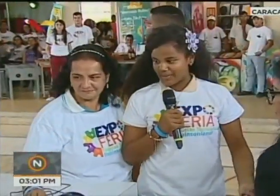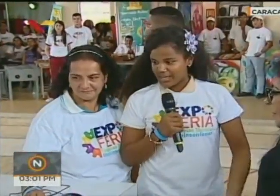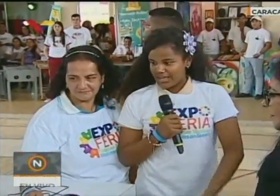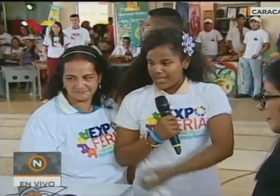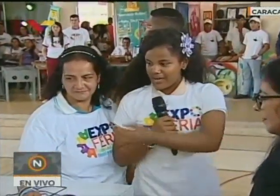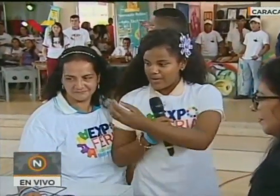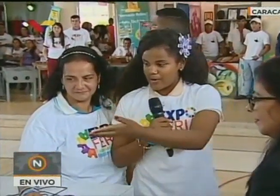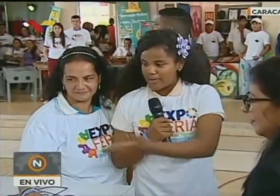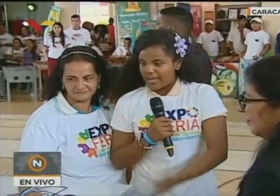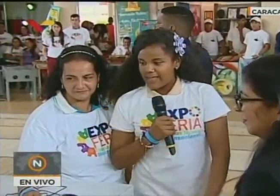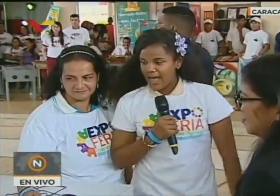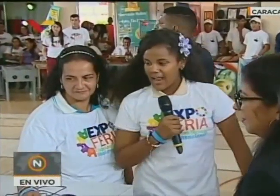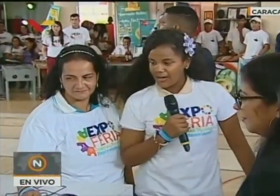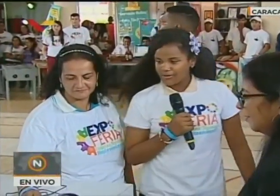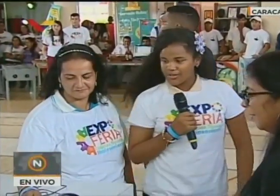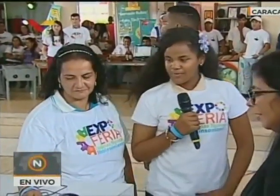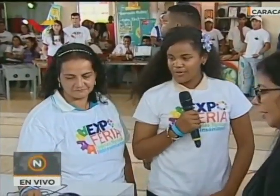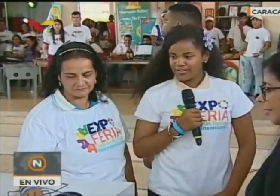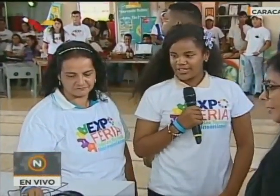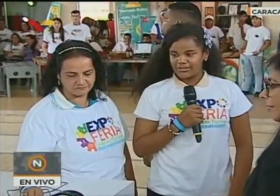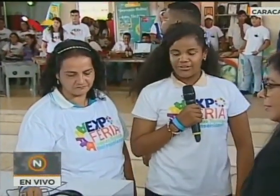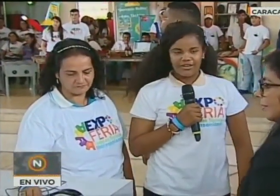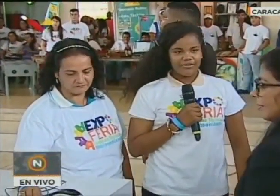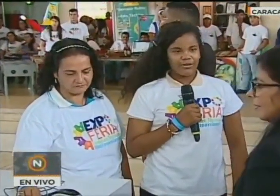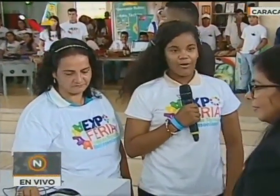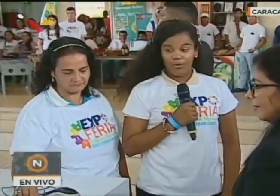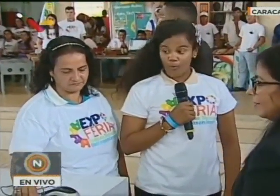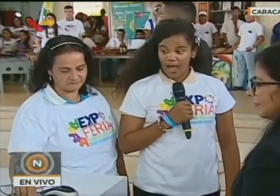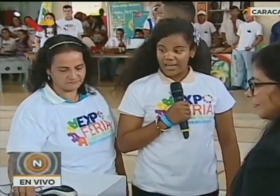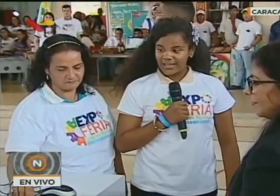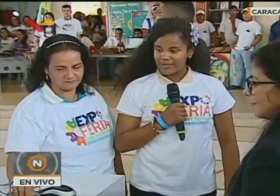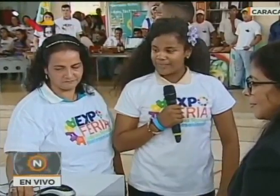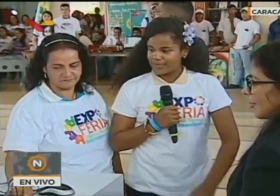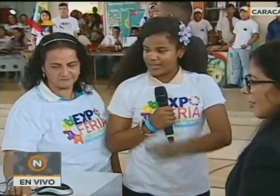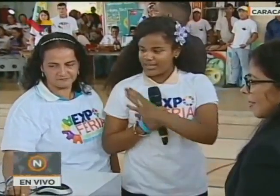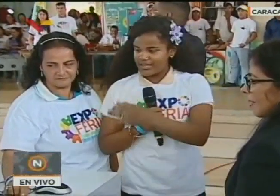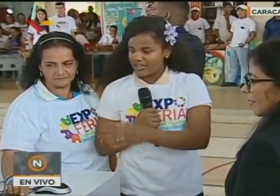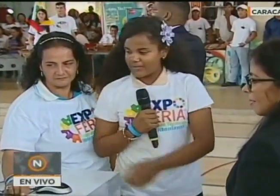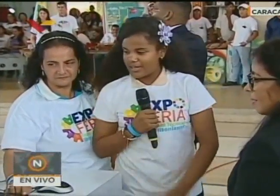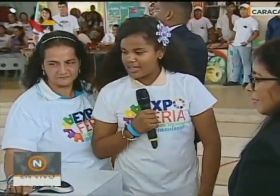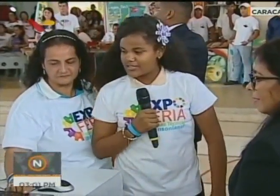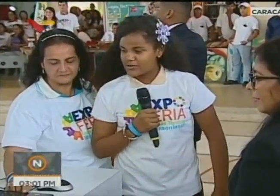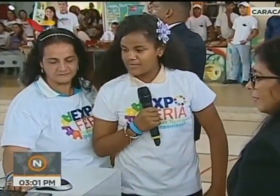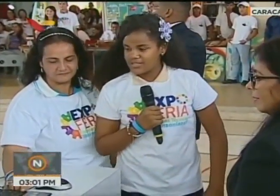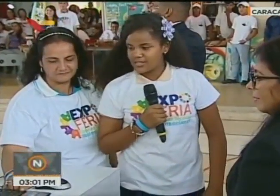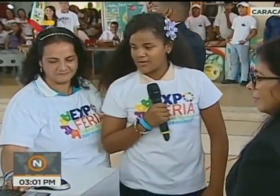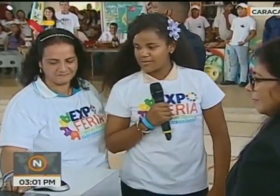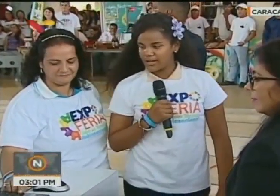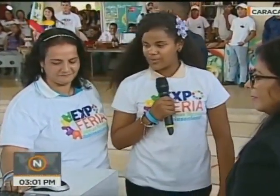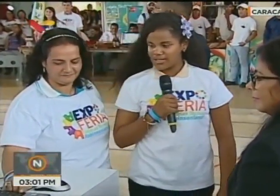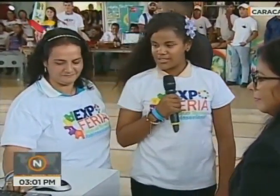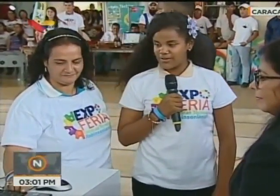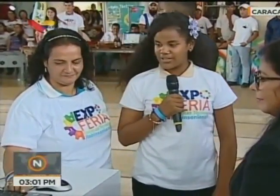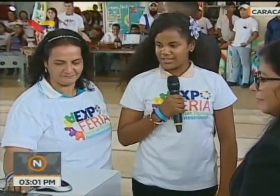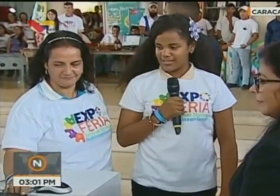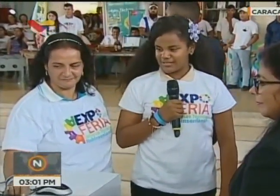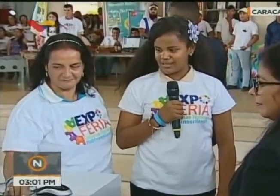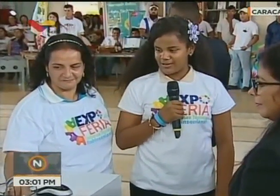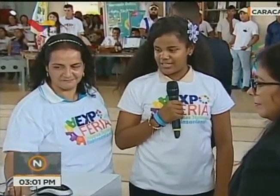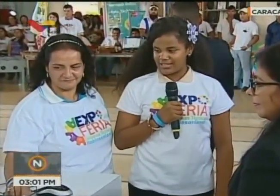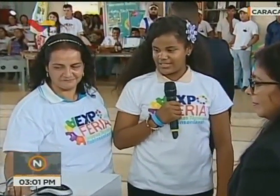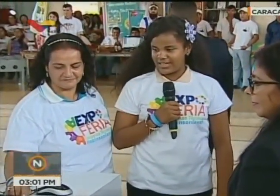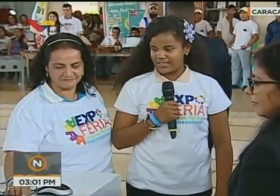digital, operada al algoritmo criptográfico, los cuales intervienen en su emisión, regulación